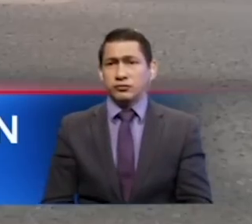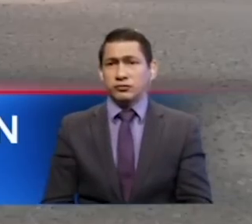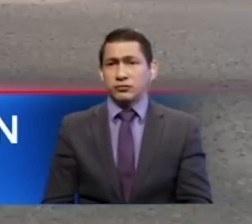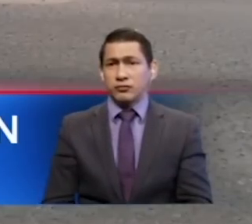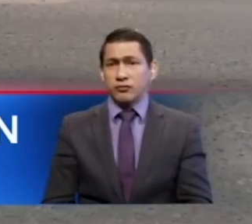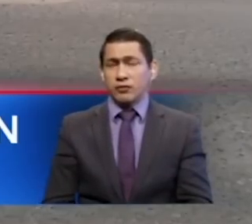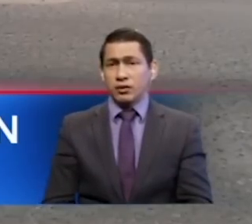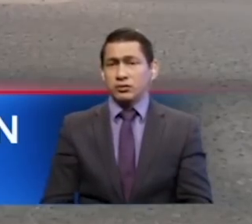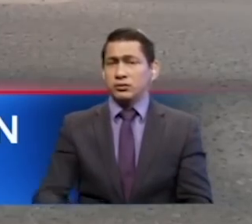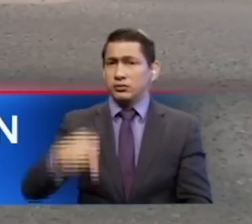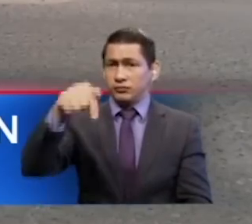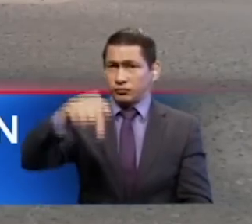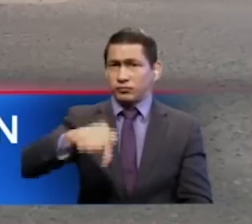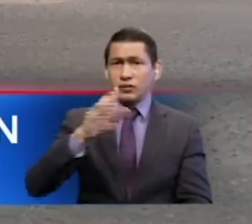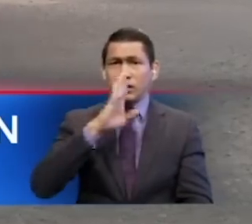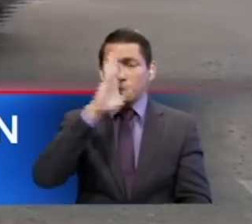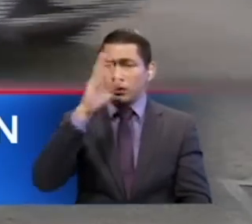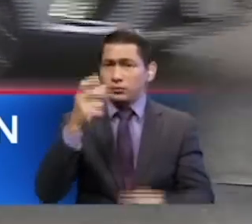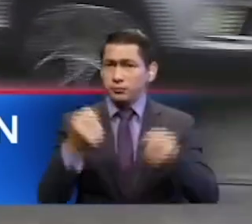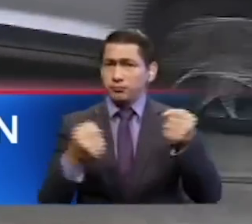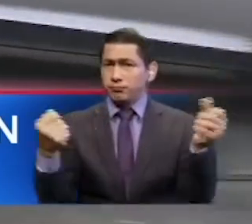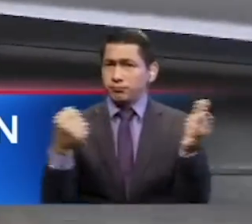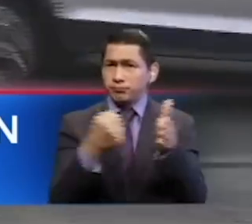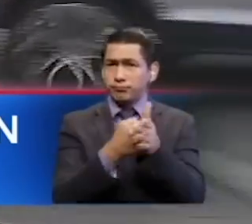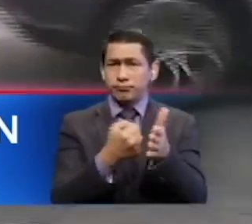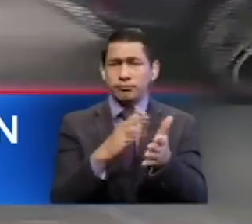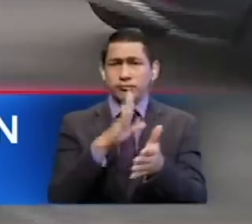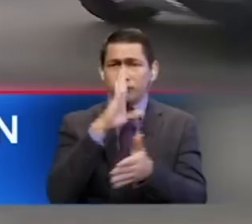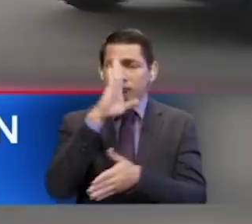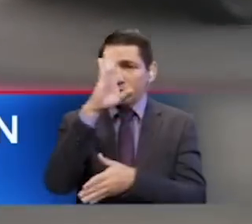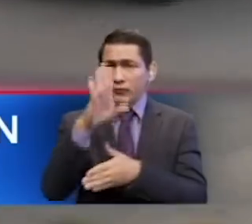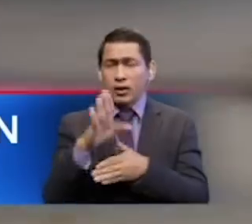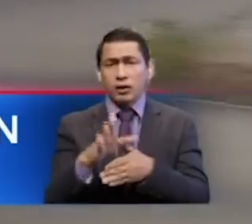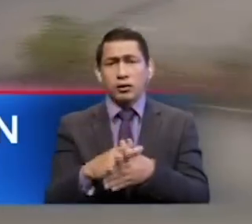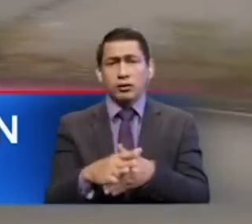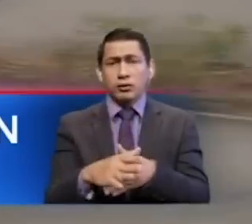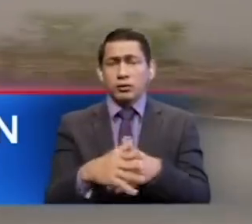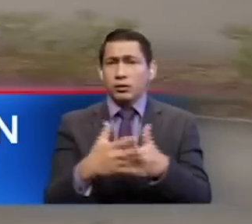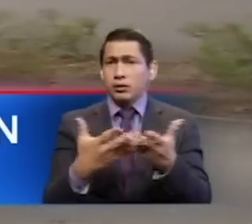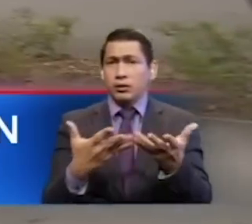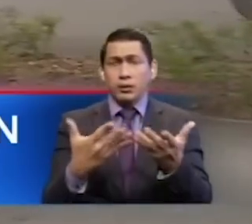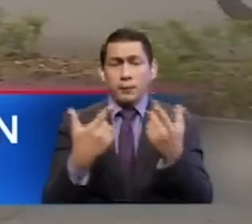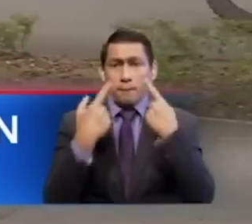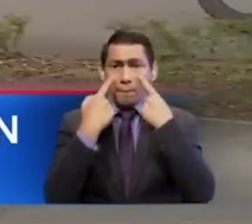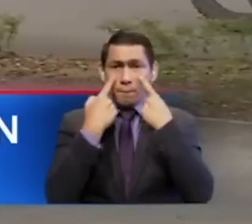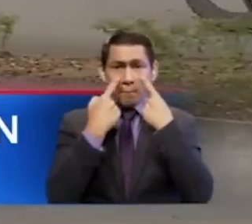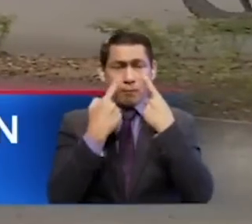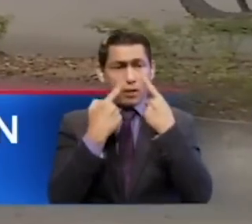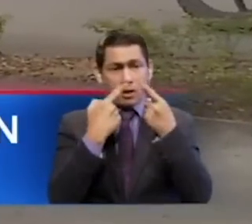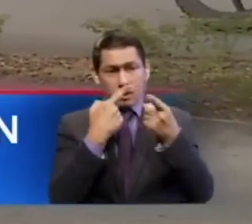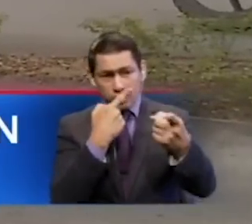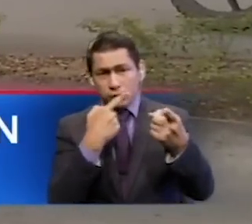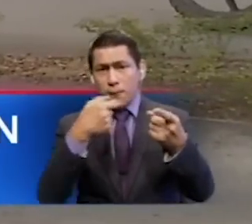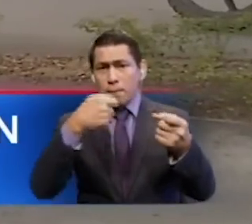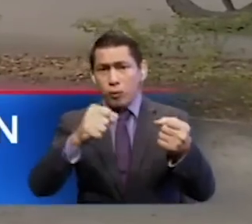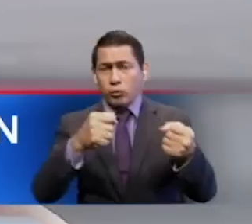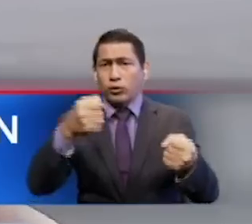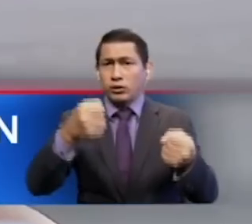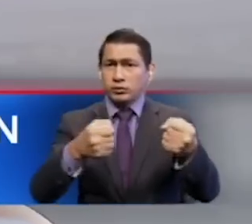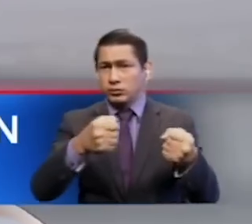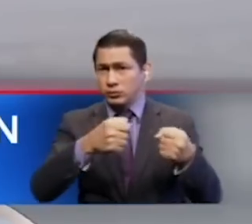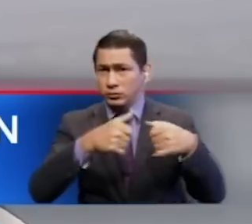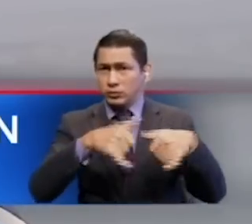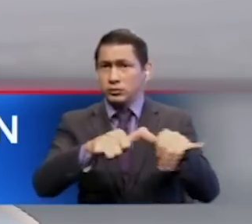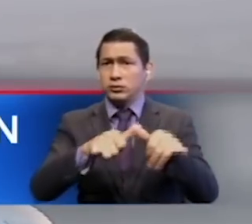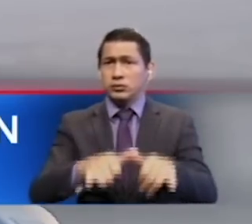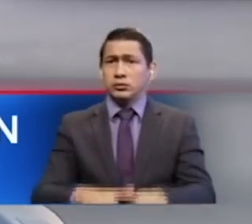en el otro hubo un accidente también, se chocaron. ¿Por qué? Porque la gente va, uno tiene que ir acá y acelera, motos, así. Y para cruzar también